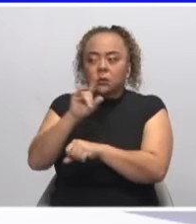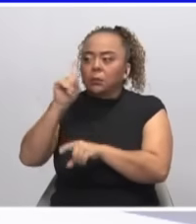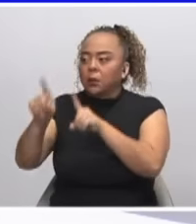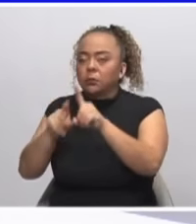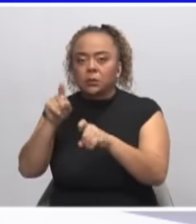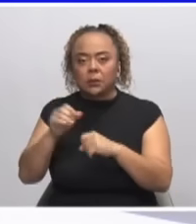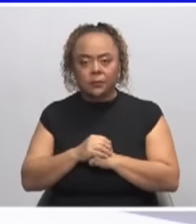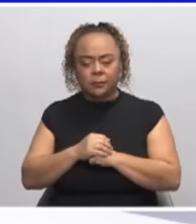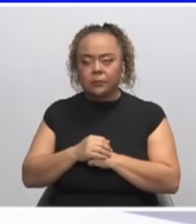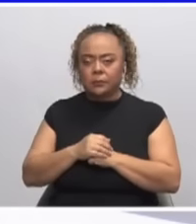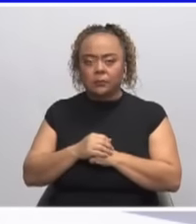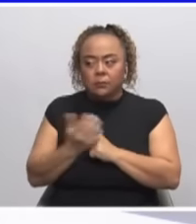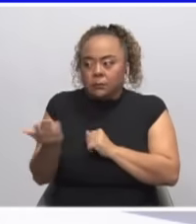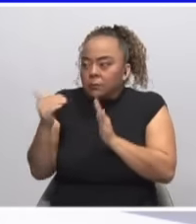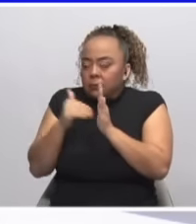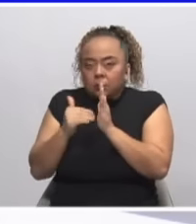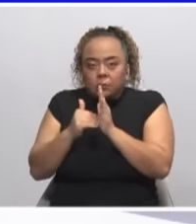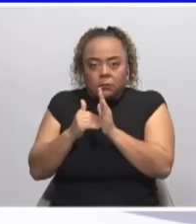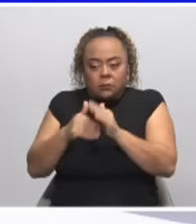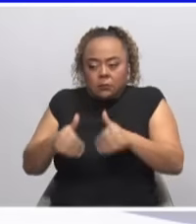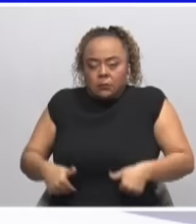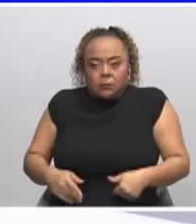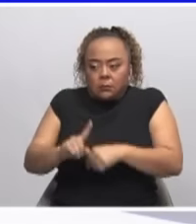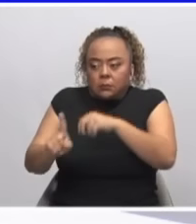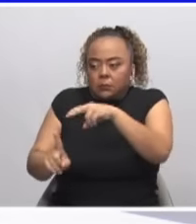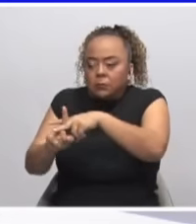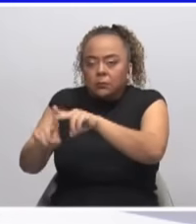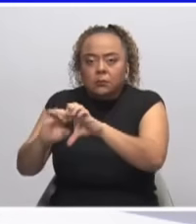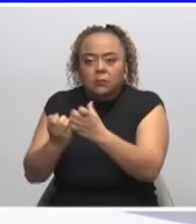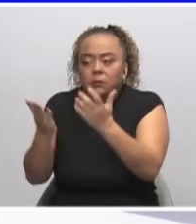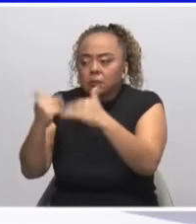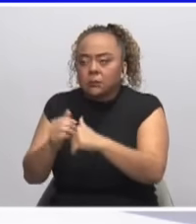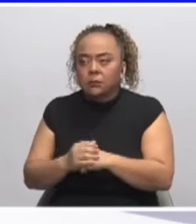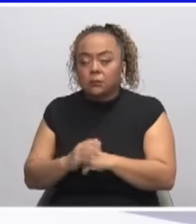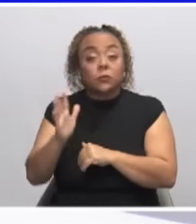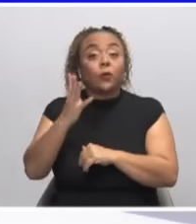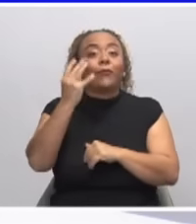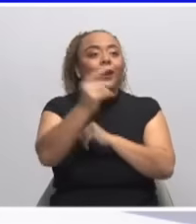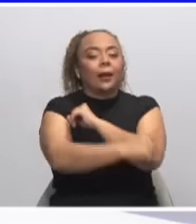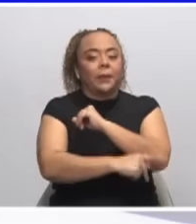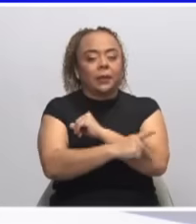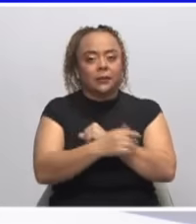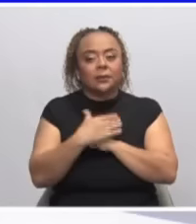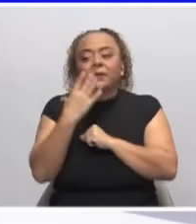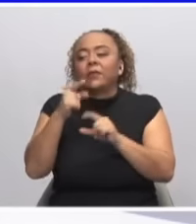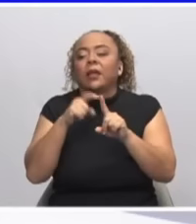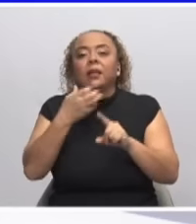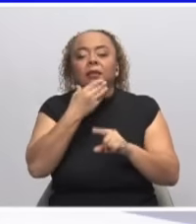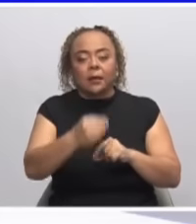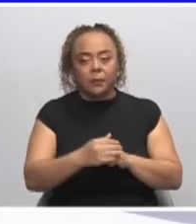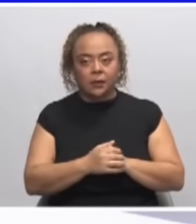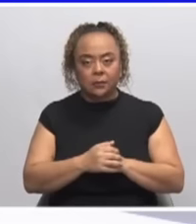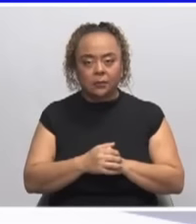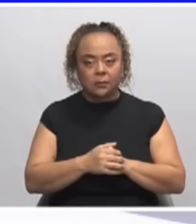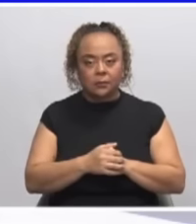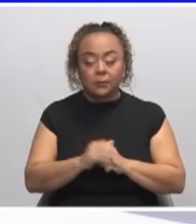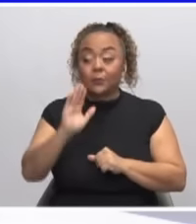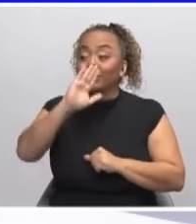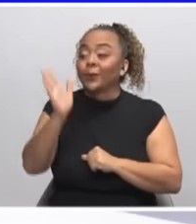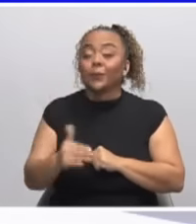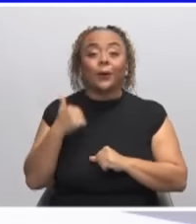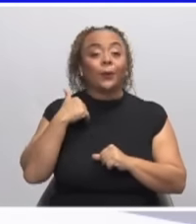y que ya no volvió a aparecer entrenador en los estadios no está fuera del país se fue desde diciembre nunca